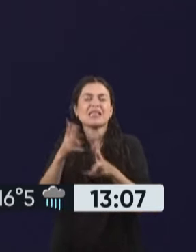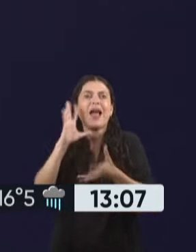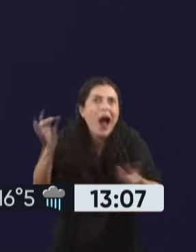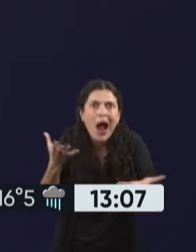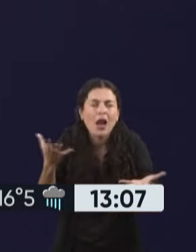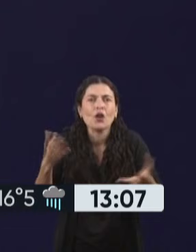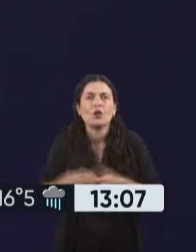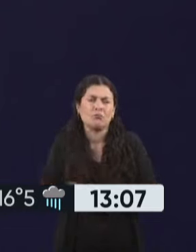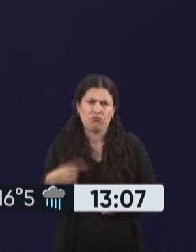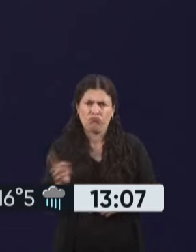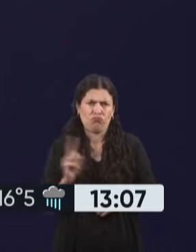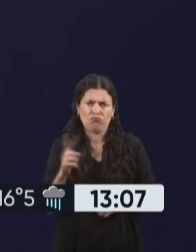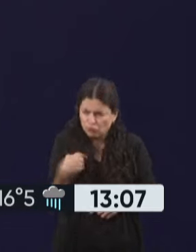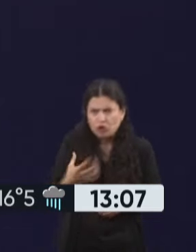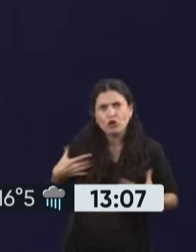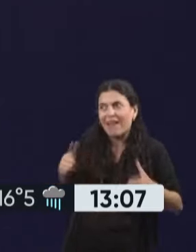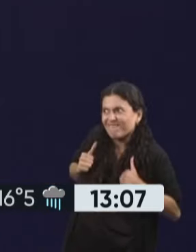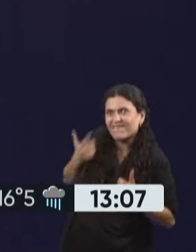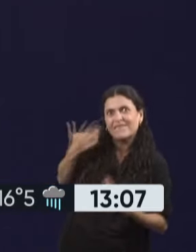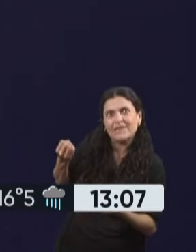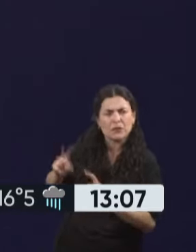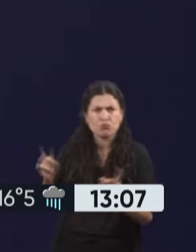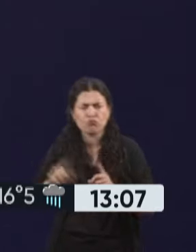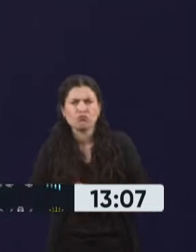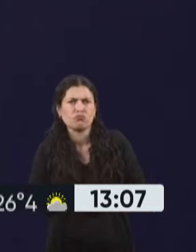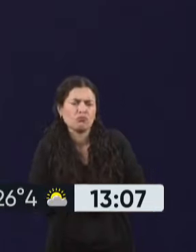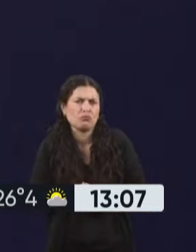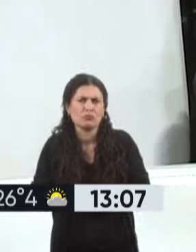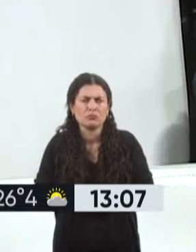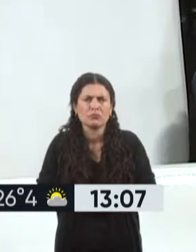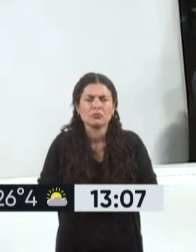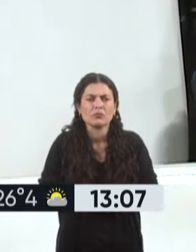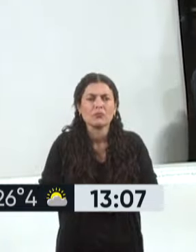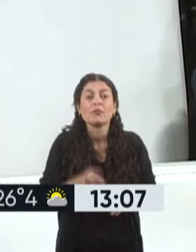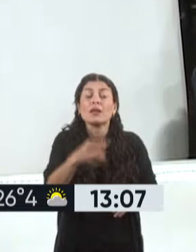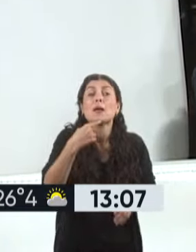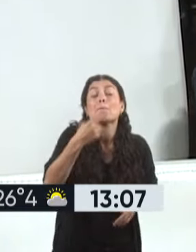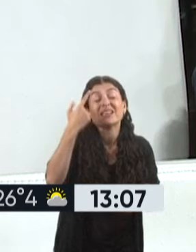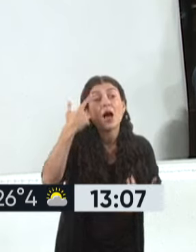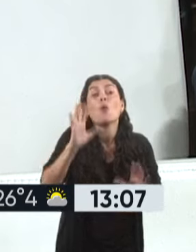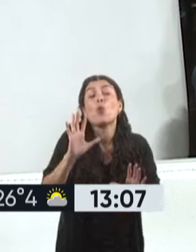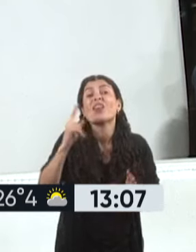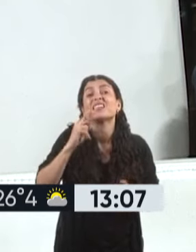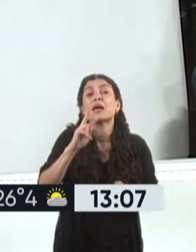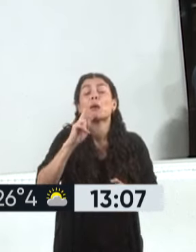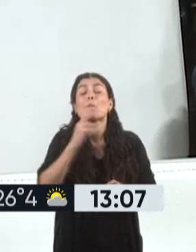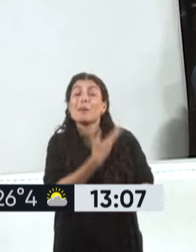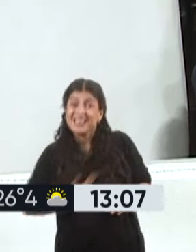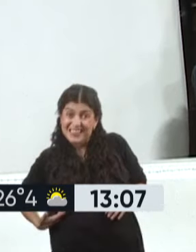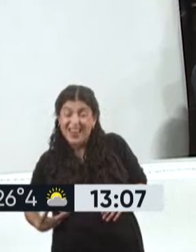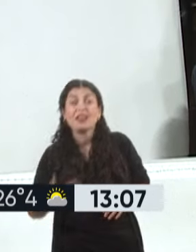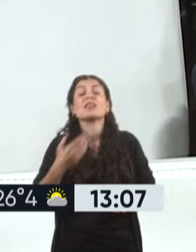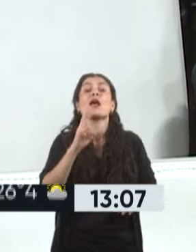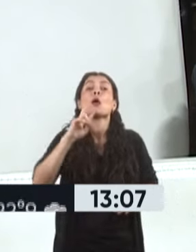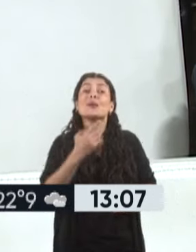respecto a cuestiones que hacen en tal caso al Ejecutivo Nacional. ¿Será que tal vez no está de acuerdo con la posición que expuso el gobierno y Bueno,